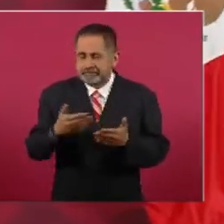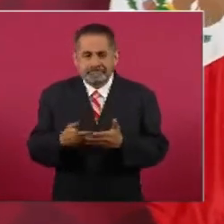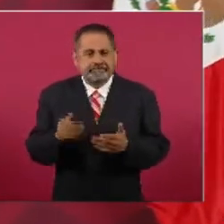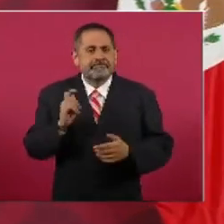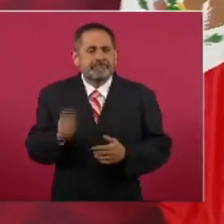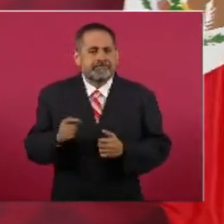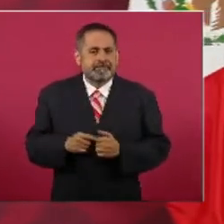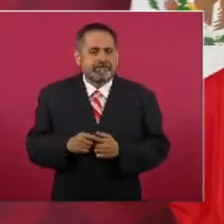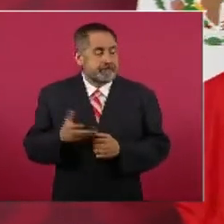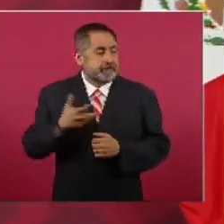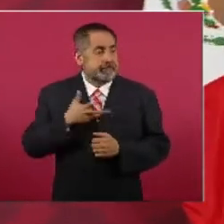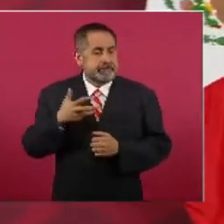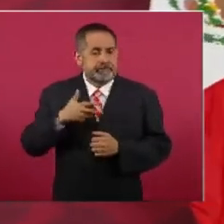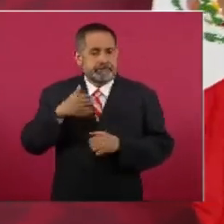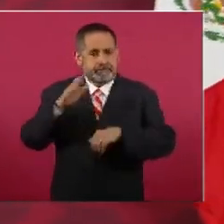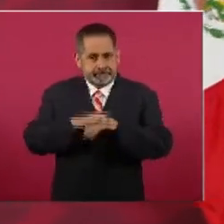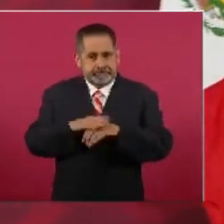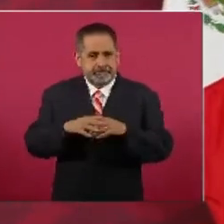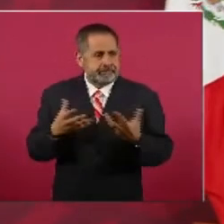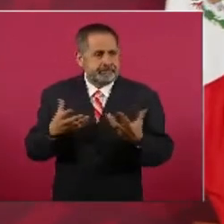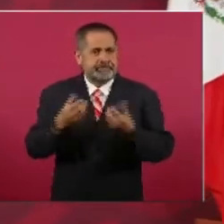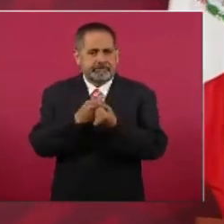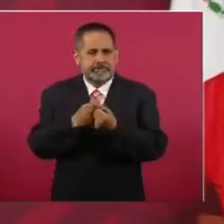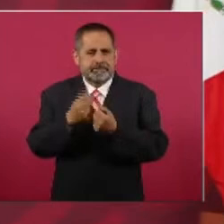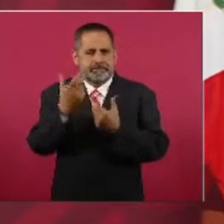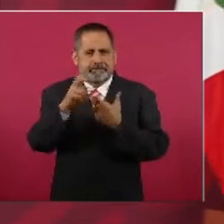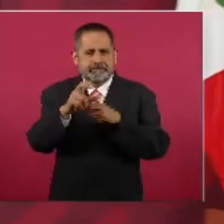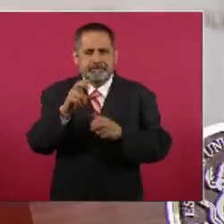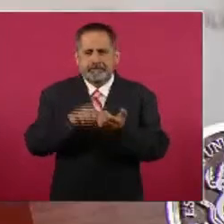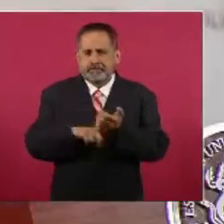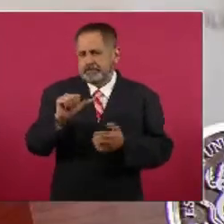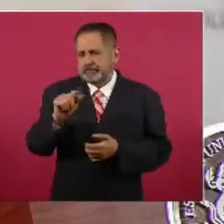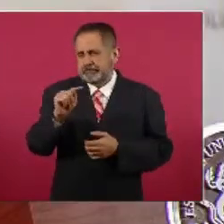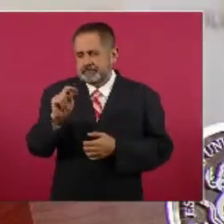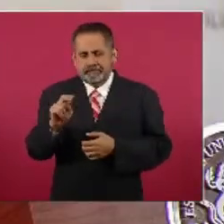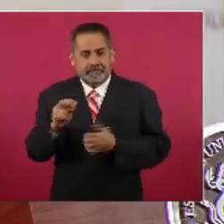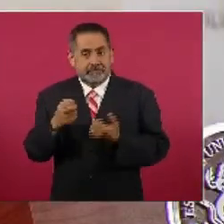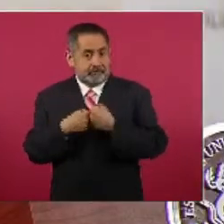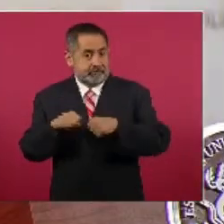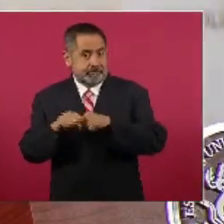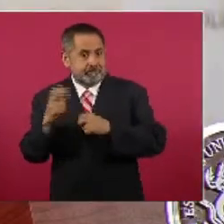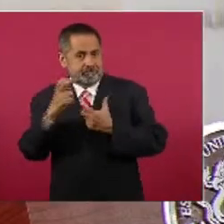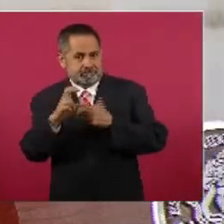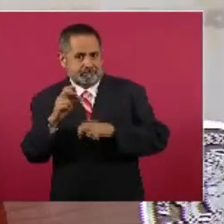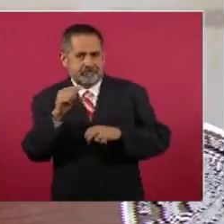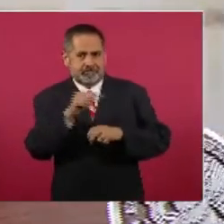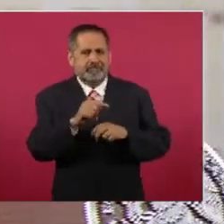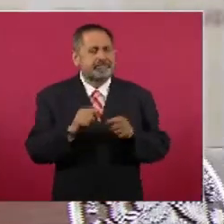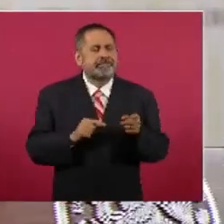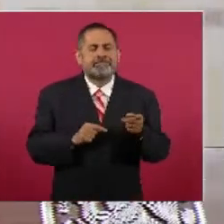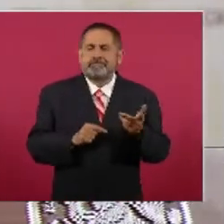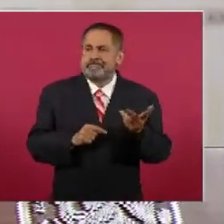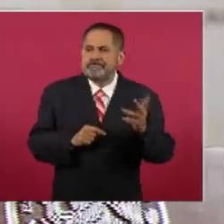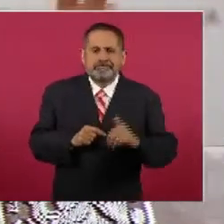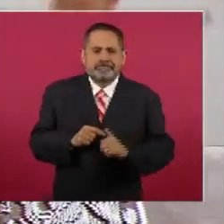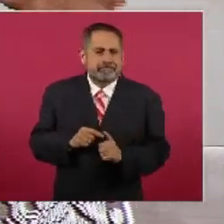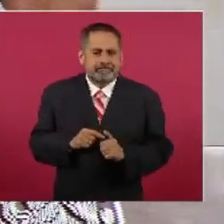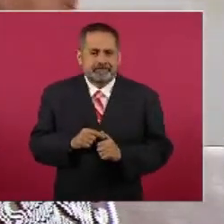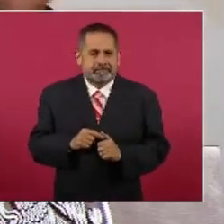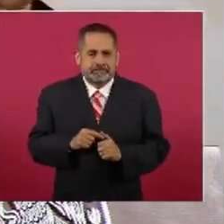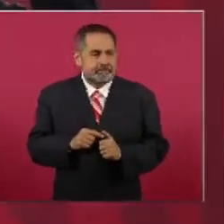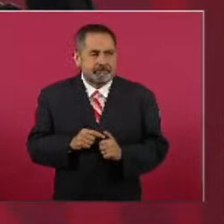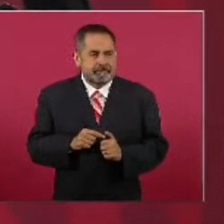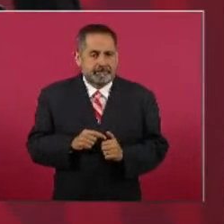ya tenemos más participación alta pero una cosa es